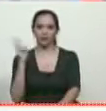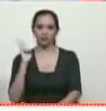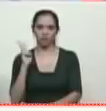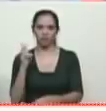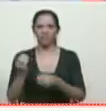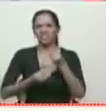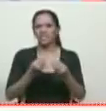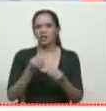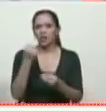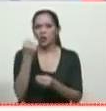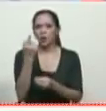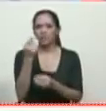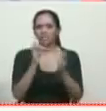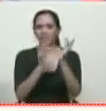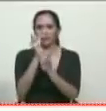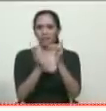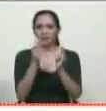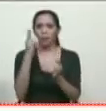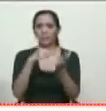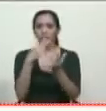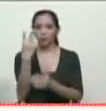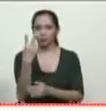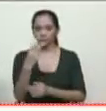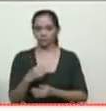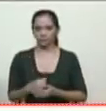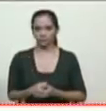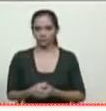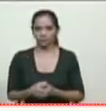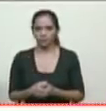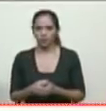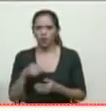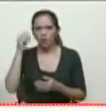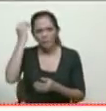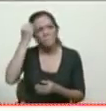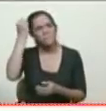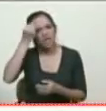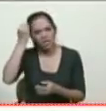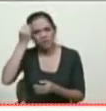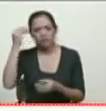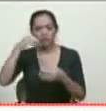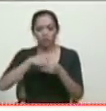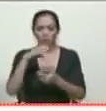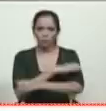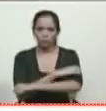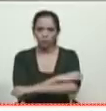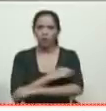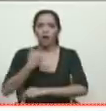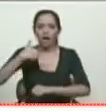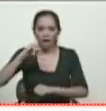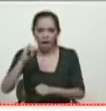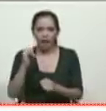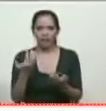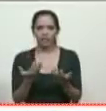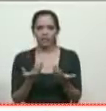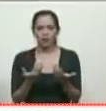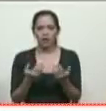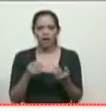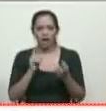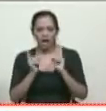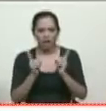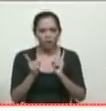2002? Ahora, ¿tú no crees que dentro de la propia oposición también ha habido cierto nivel de